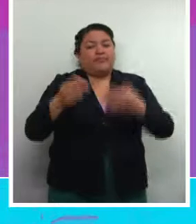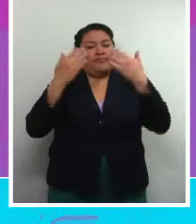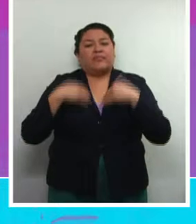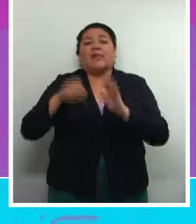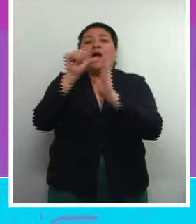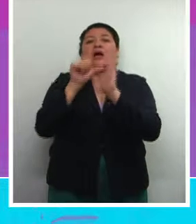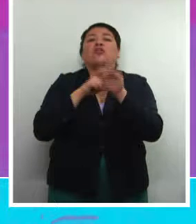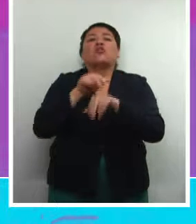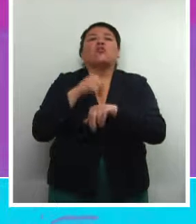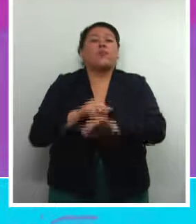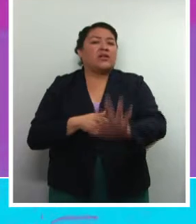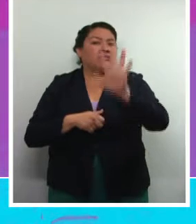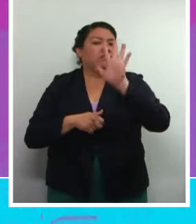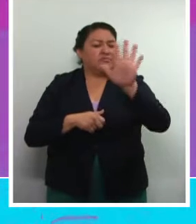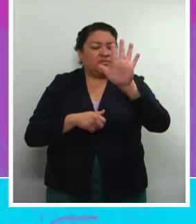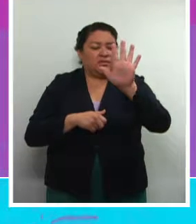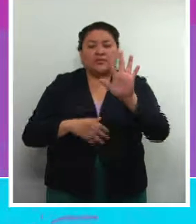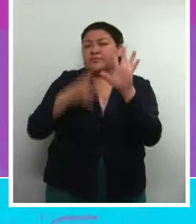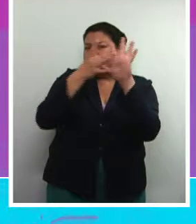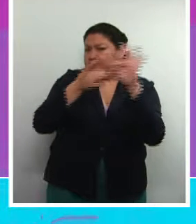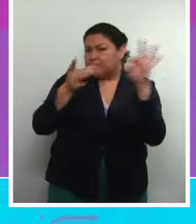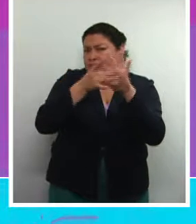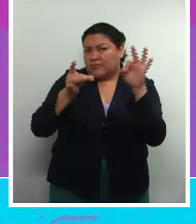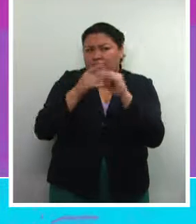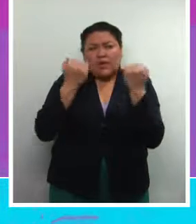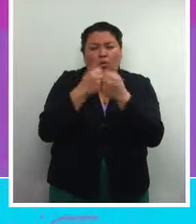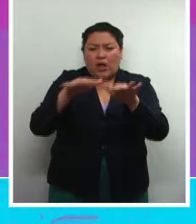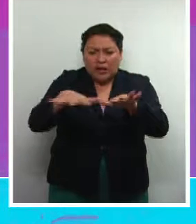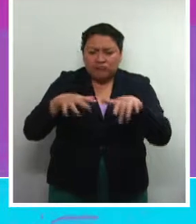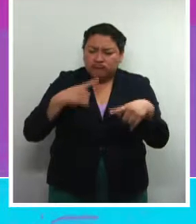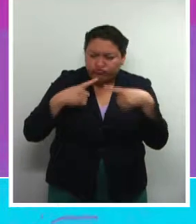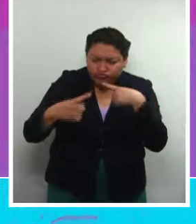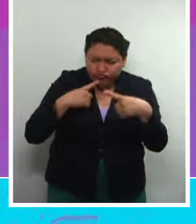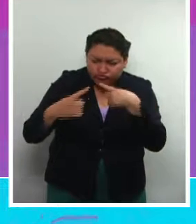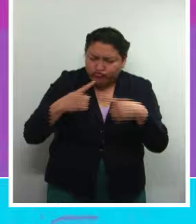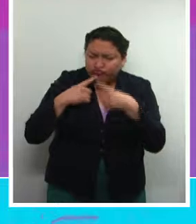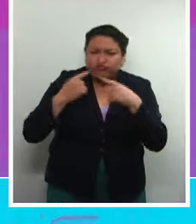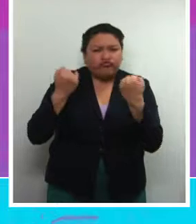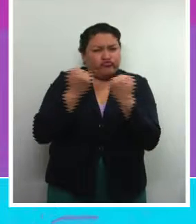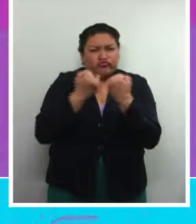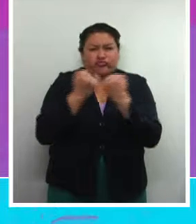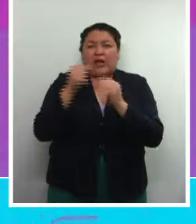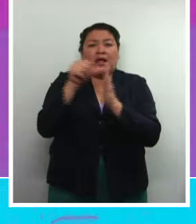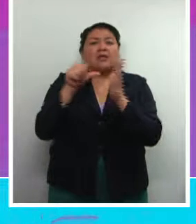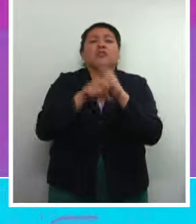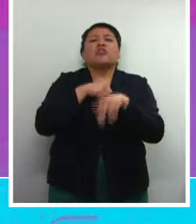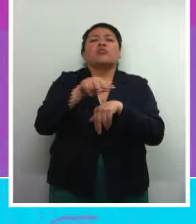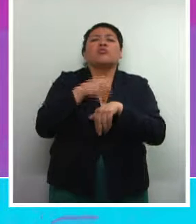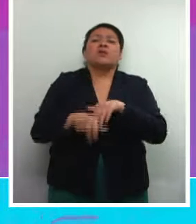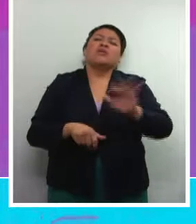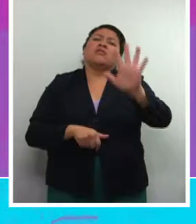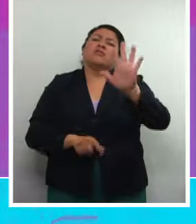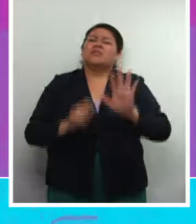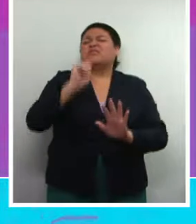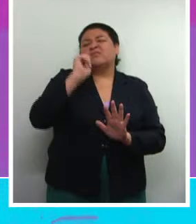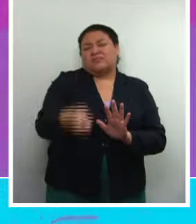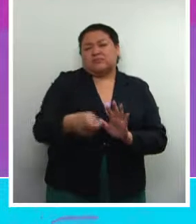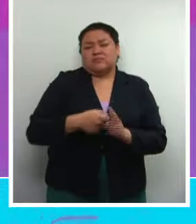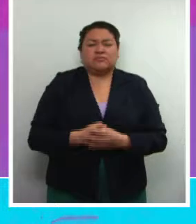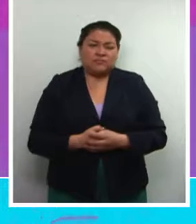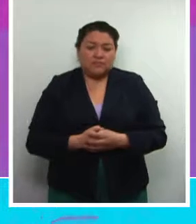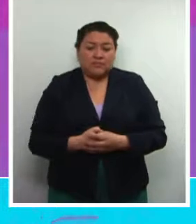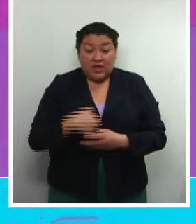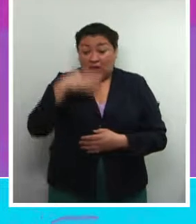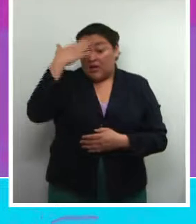que tendrá que ser analizado y discutido por el Pleno de esta Asamblea Constituyente, se refiere a la